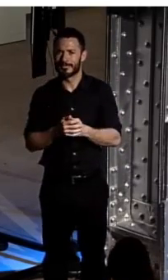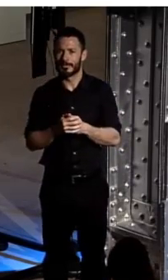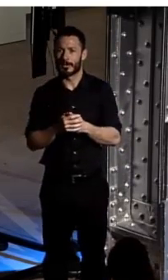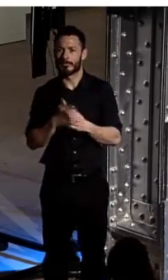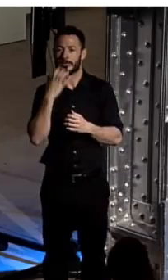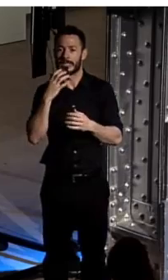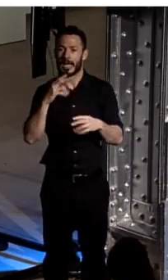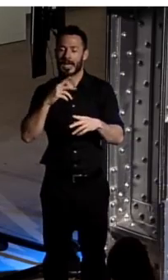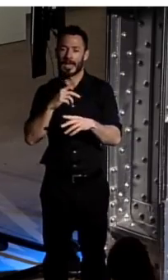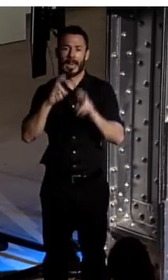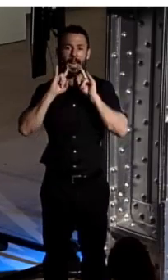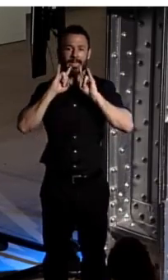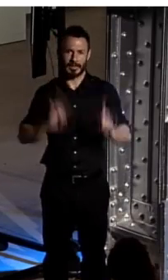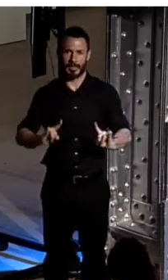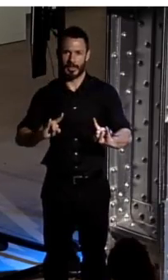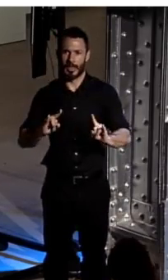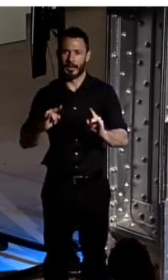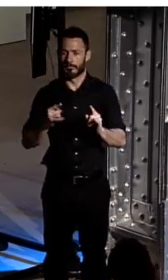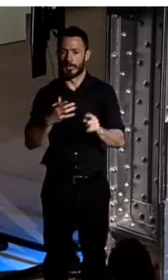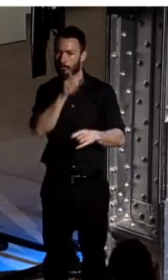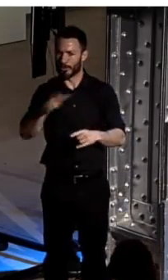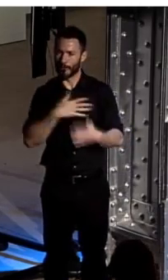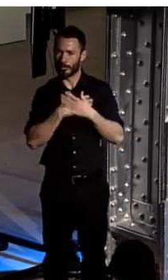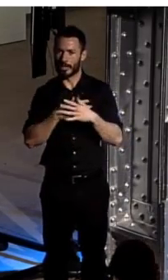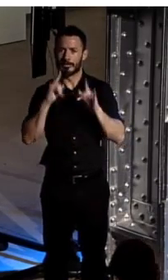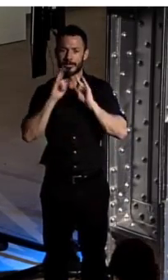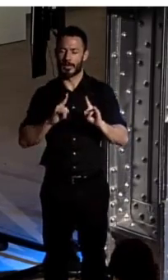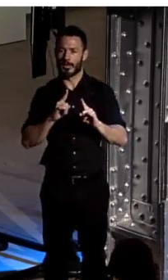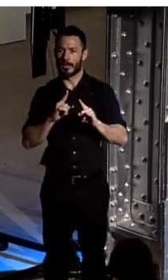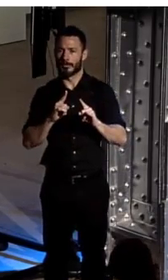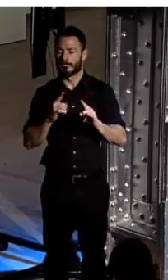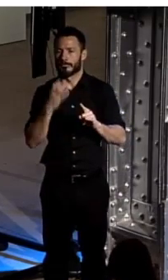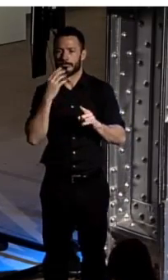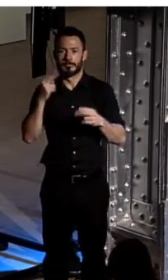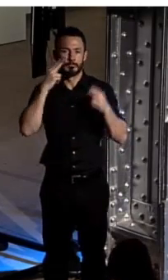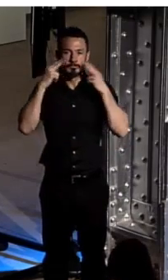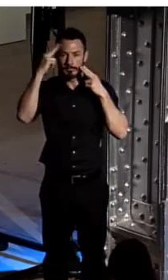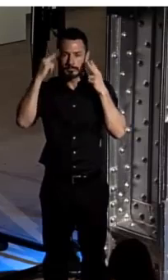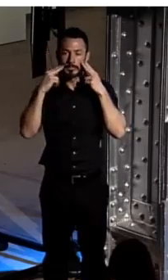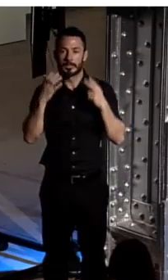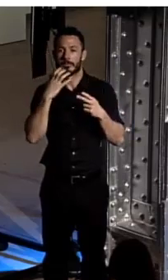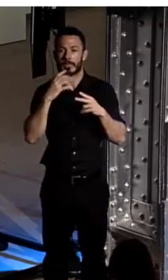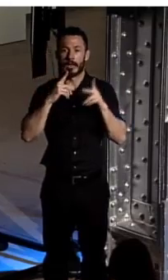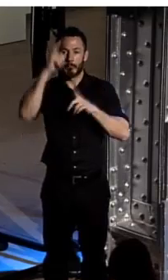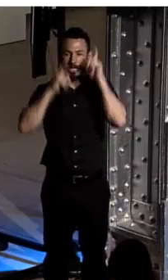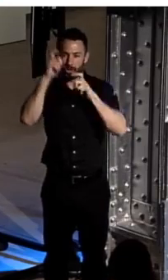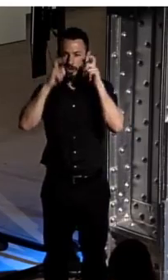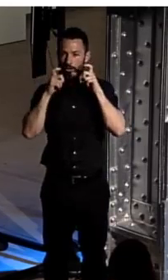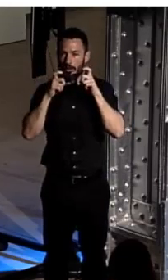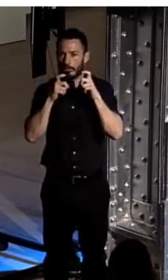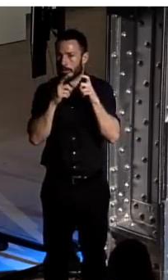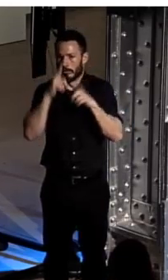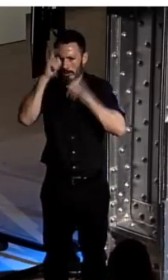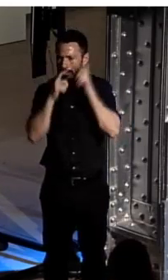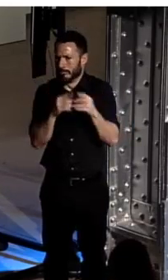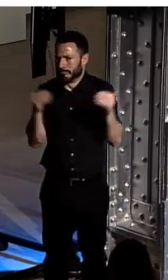descargas eléctricas en voluntarios a los que les inducía unas expresiones faciales totalmente